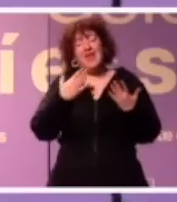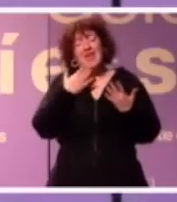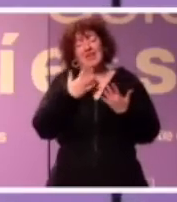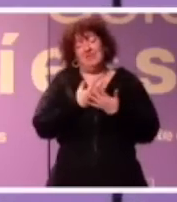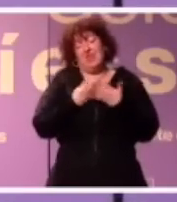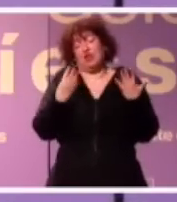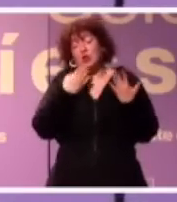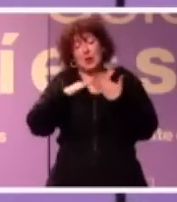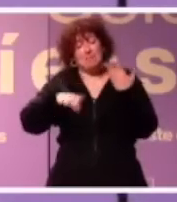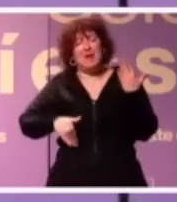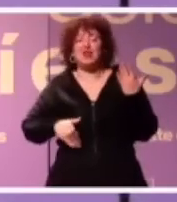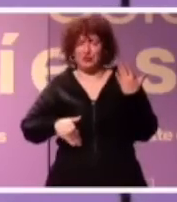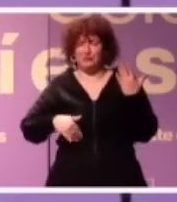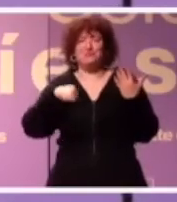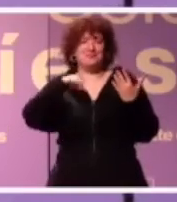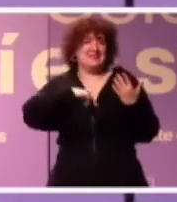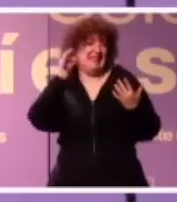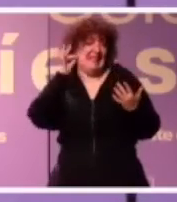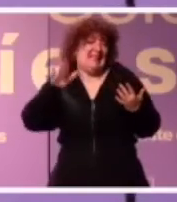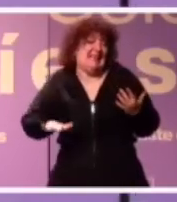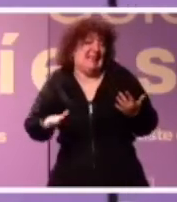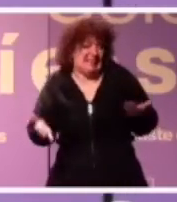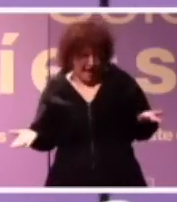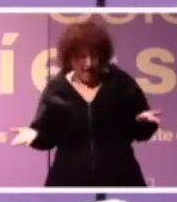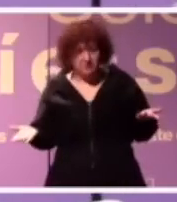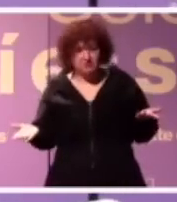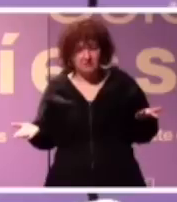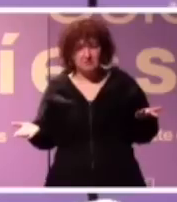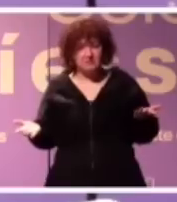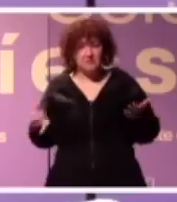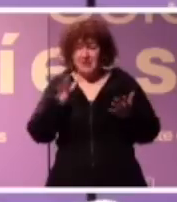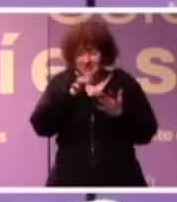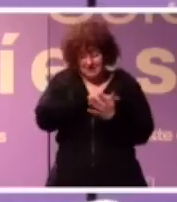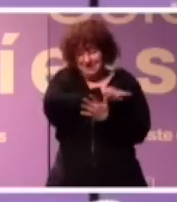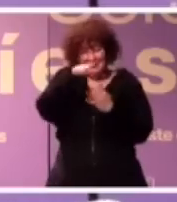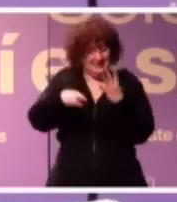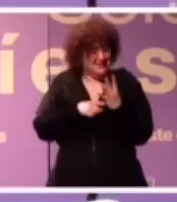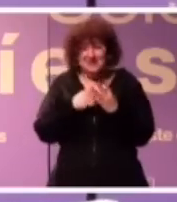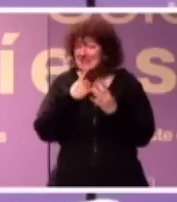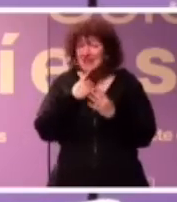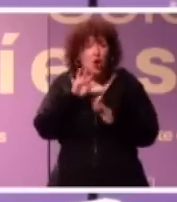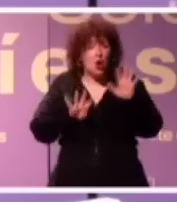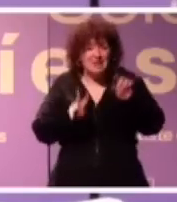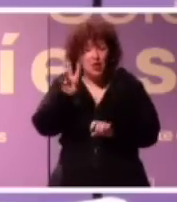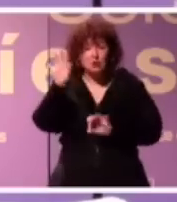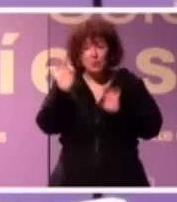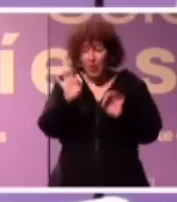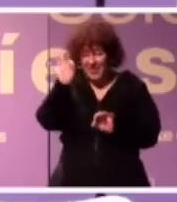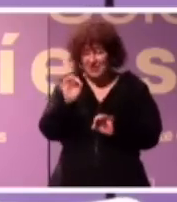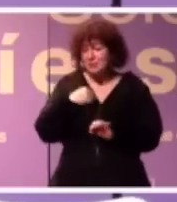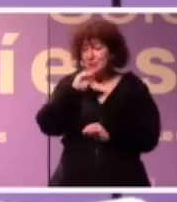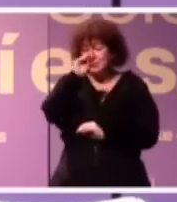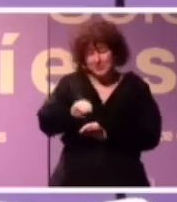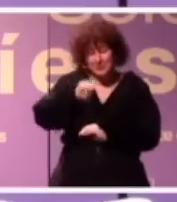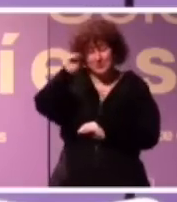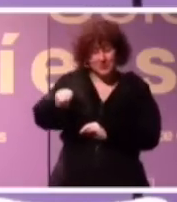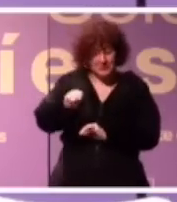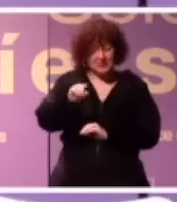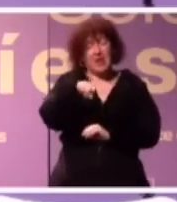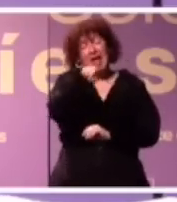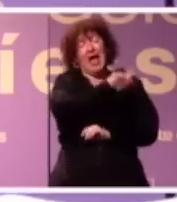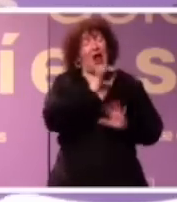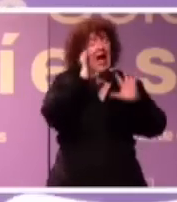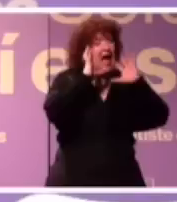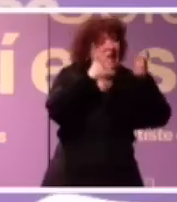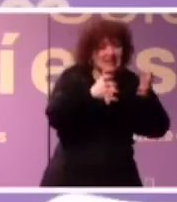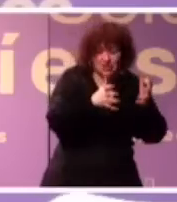sucedieron los hechos y estos todos estos el 92% de estos agresores sexuales